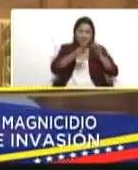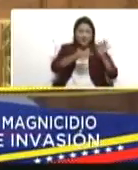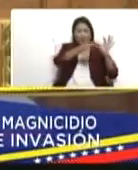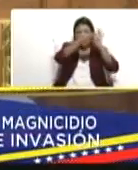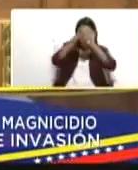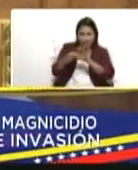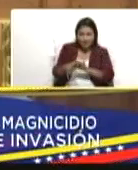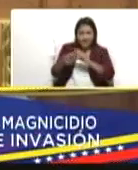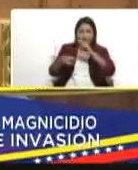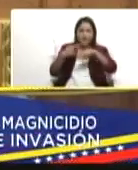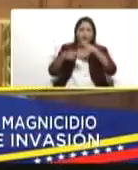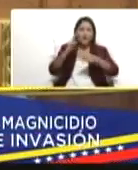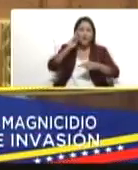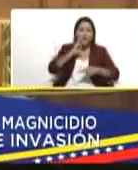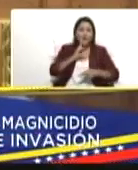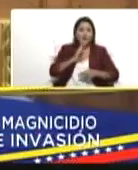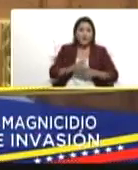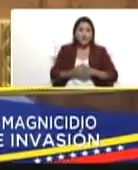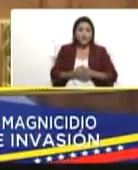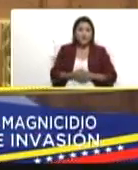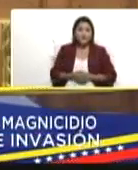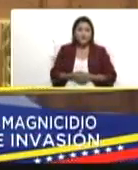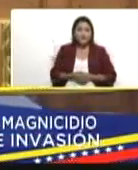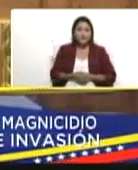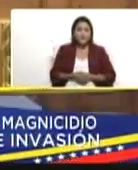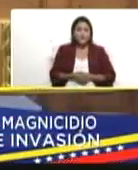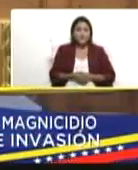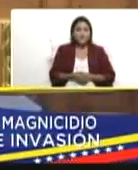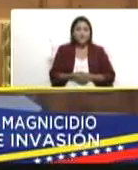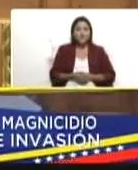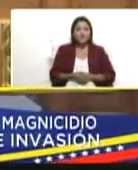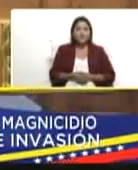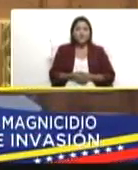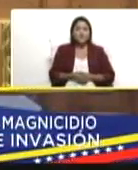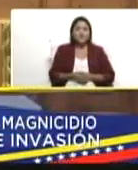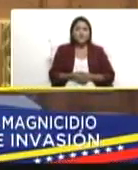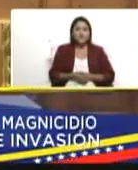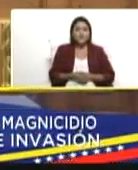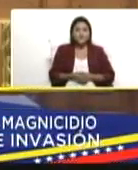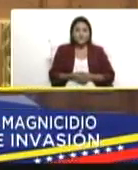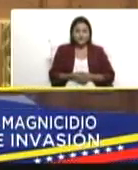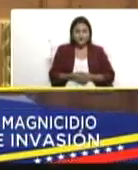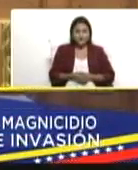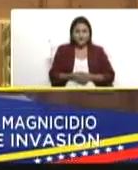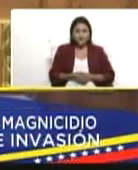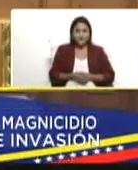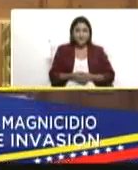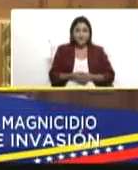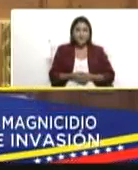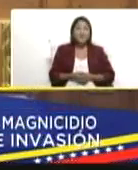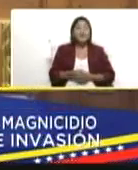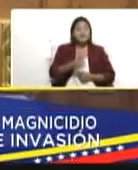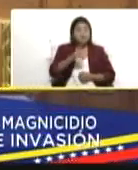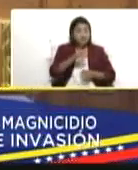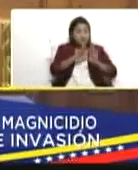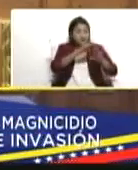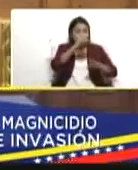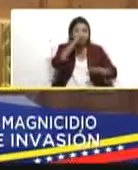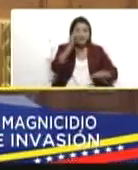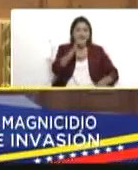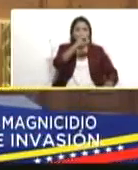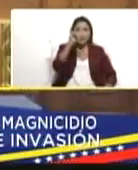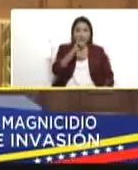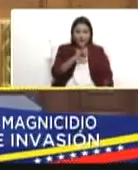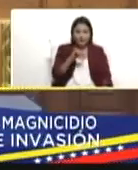de acción democrática de la acción democrática antiimperialista antil latifundista Zamorano porque acción democrática nació como un